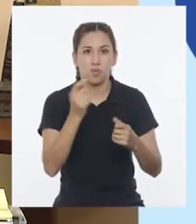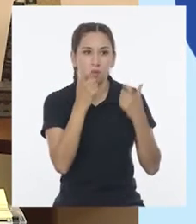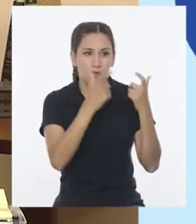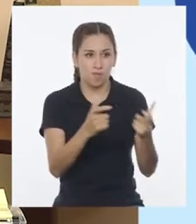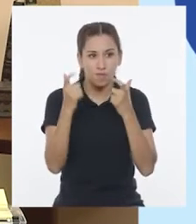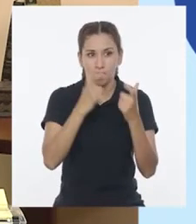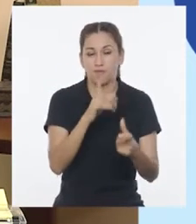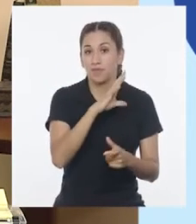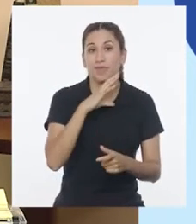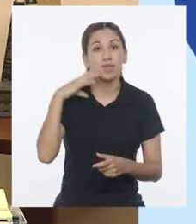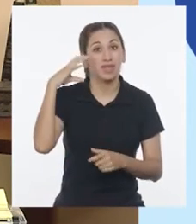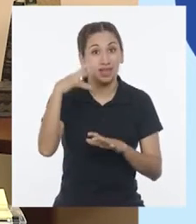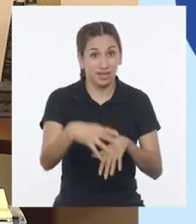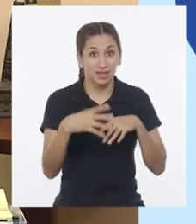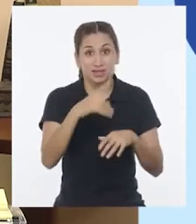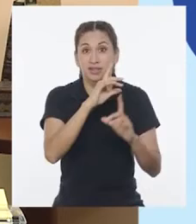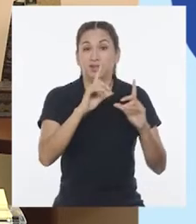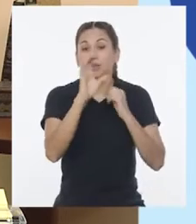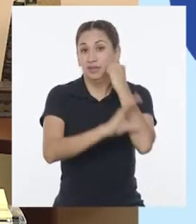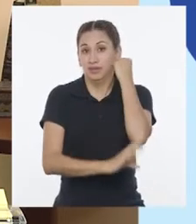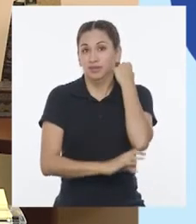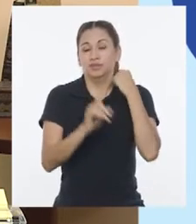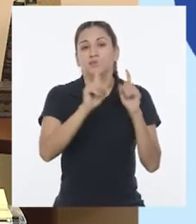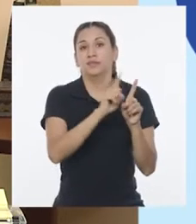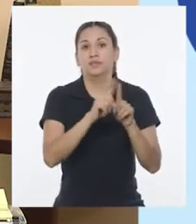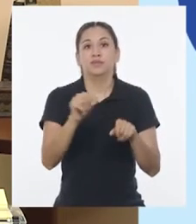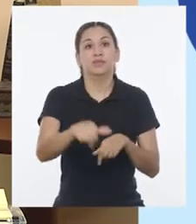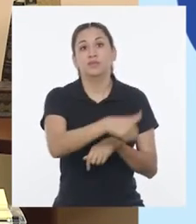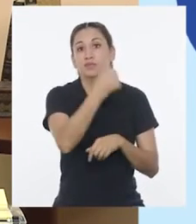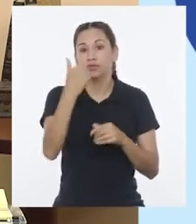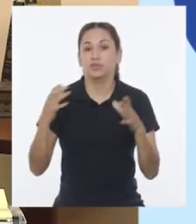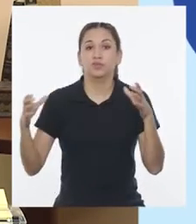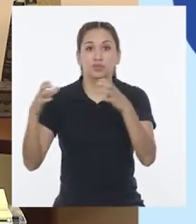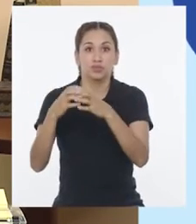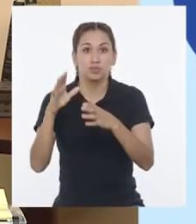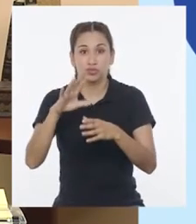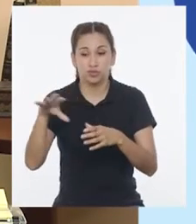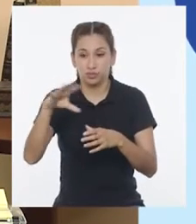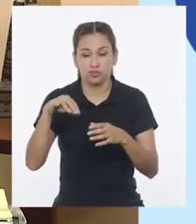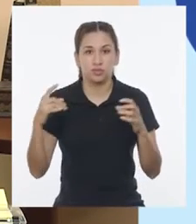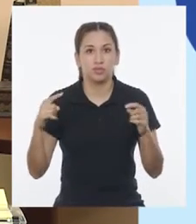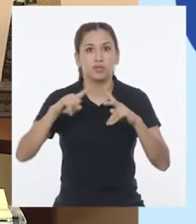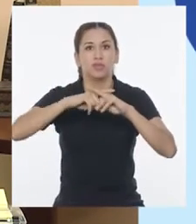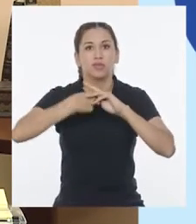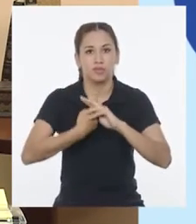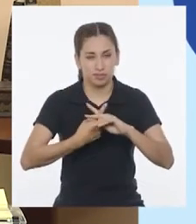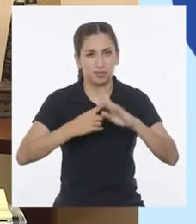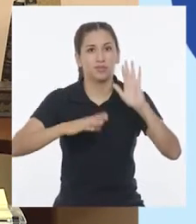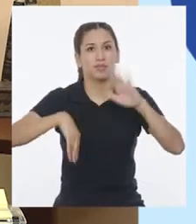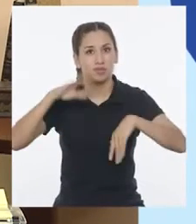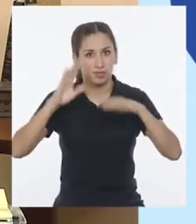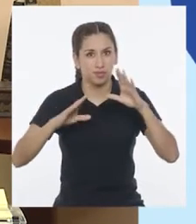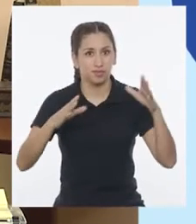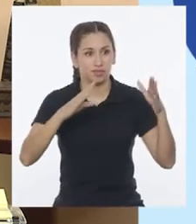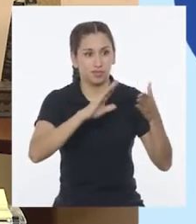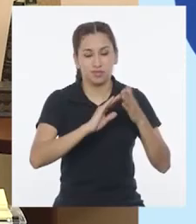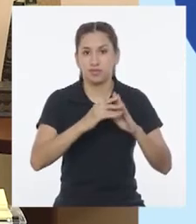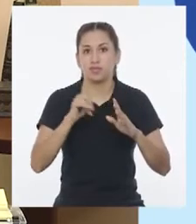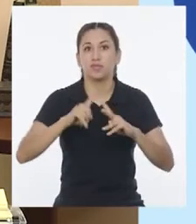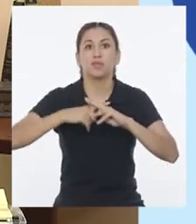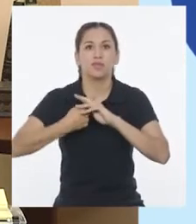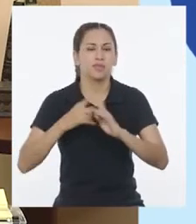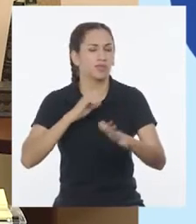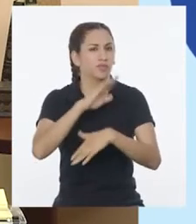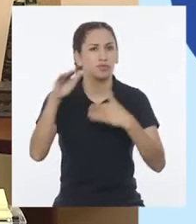los comités de ronda de Cajamarca, en algunos casos, y en otros, los delegados y los jefes de ronda, empezaron